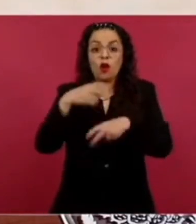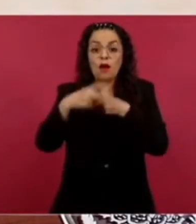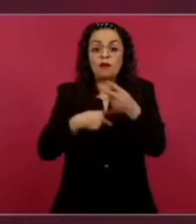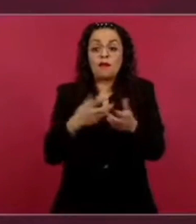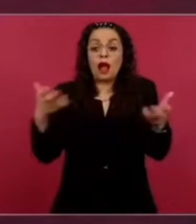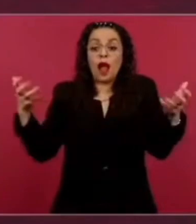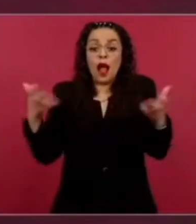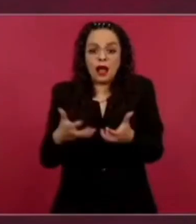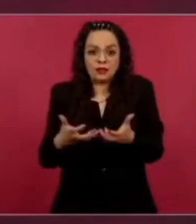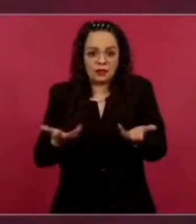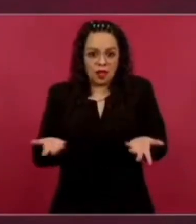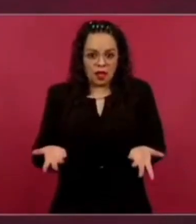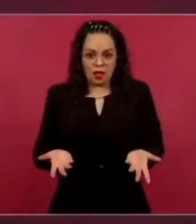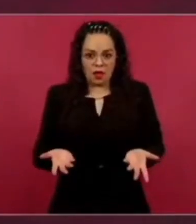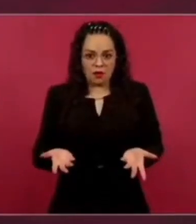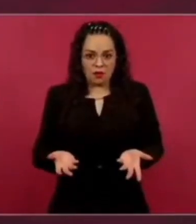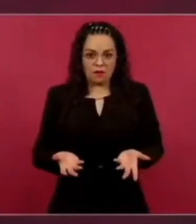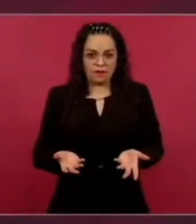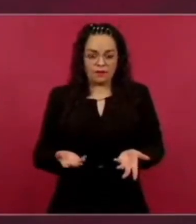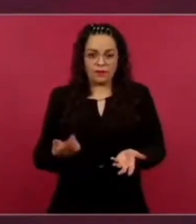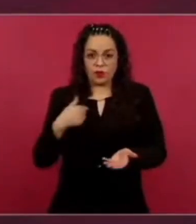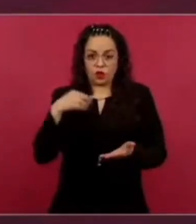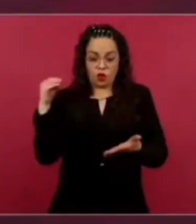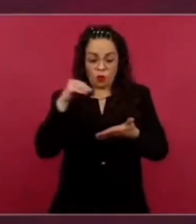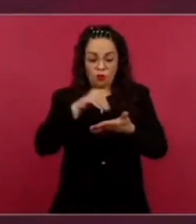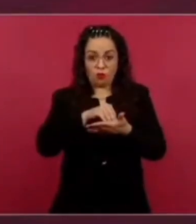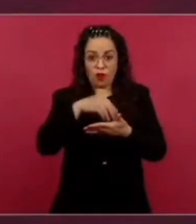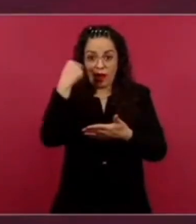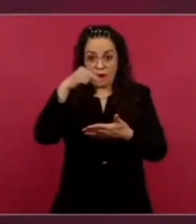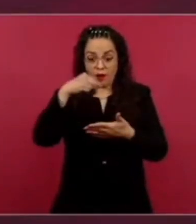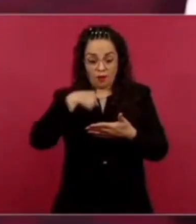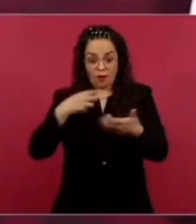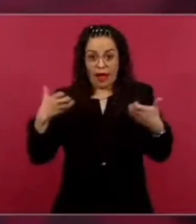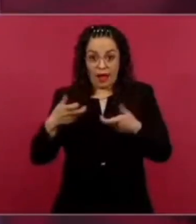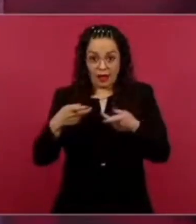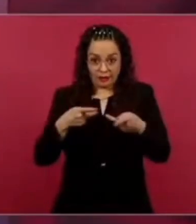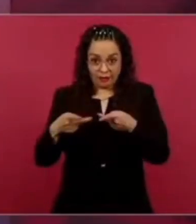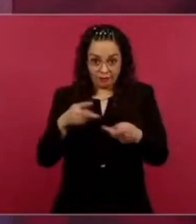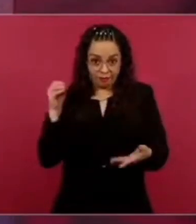¿Y quién inventó este nuevo modelo?